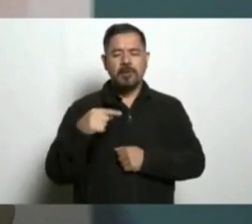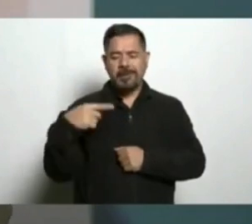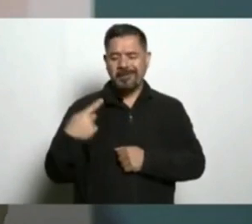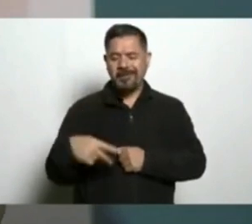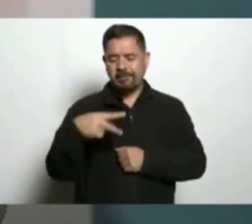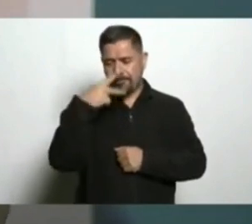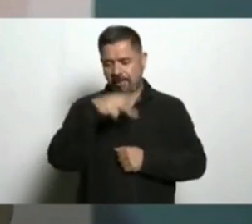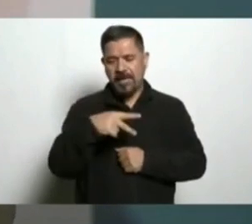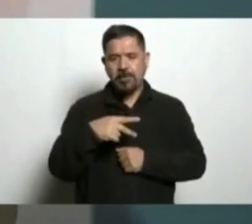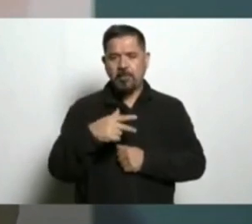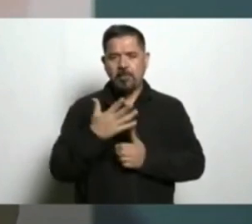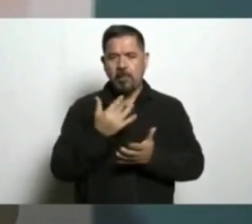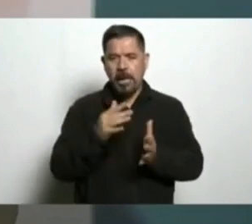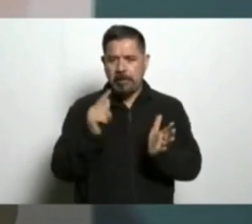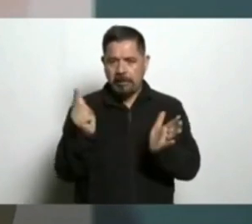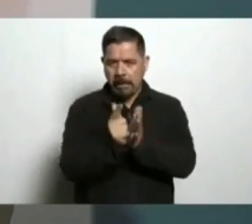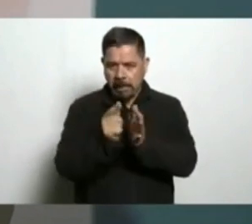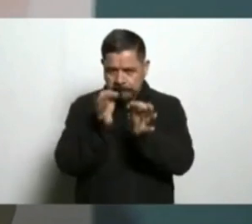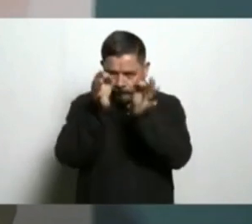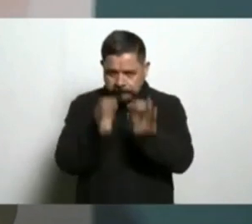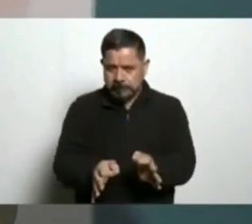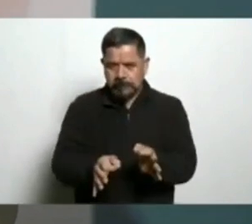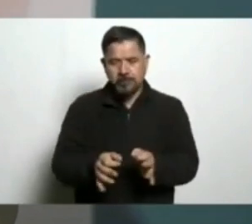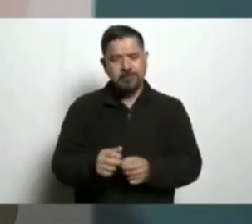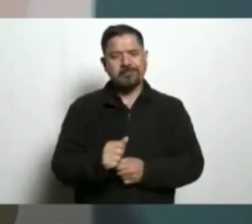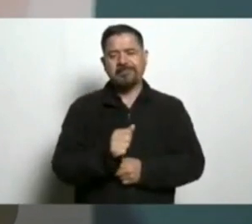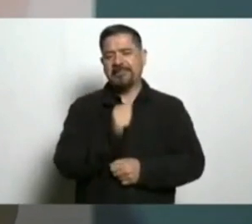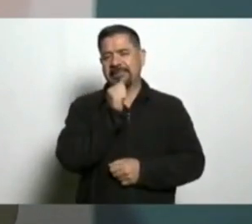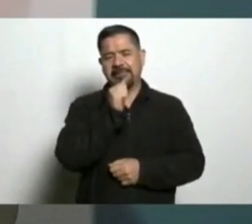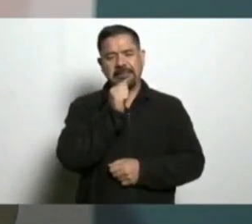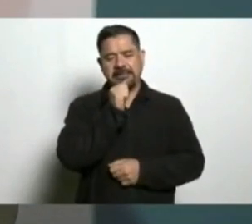ninguna garantía. Por eso